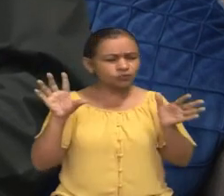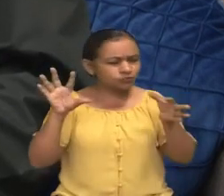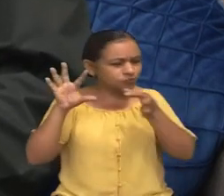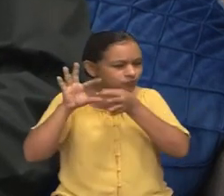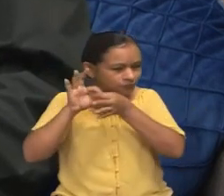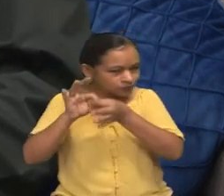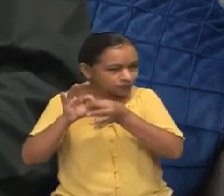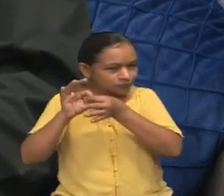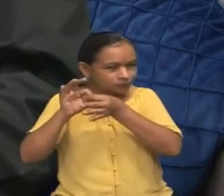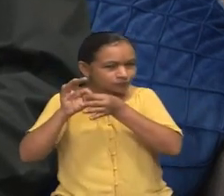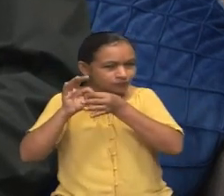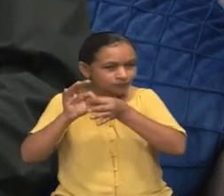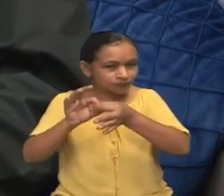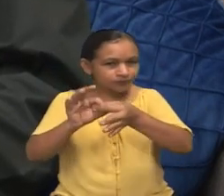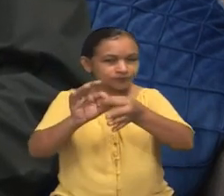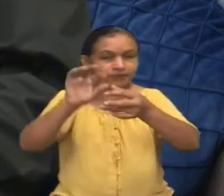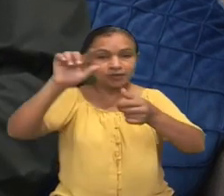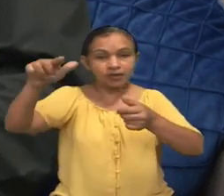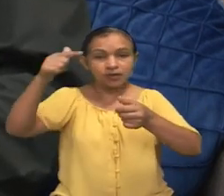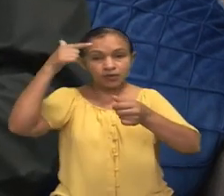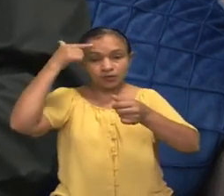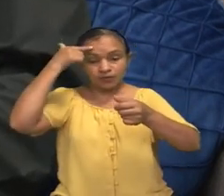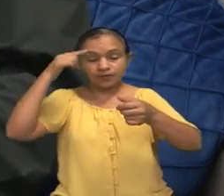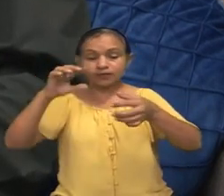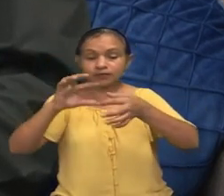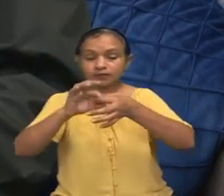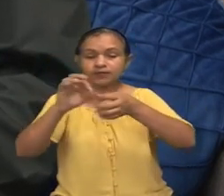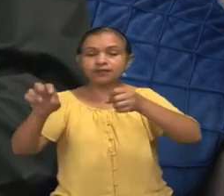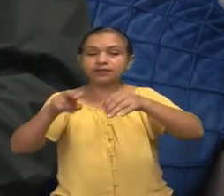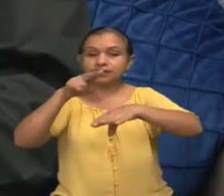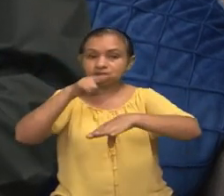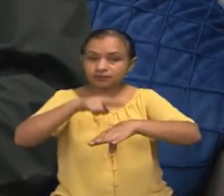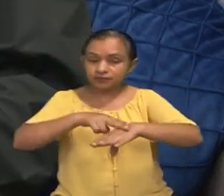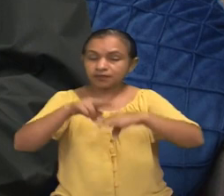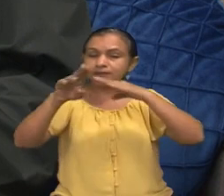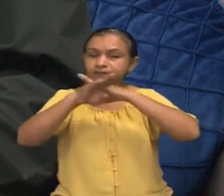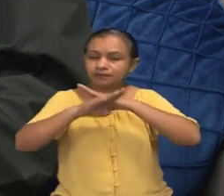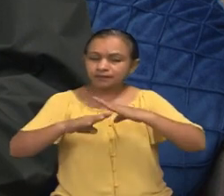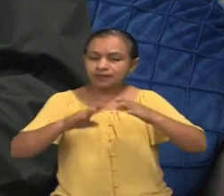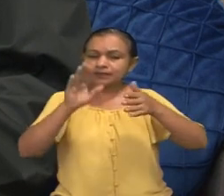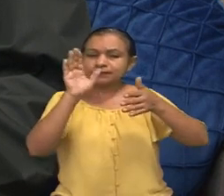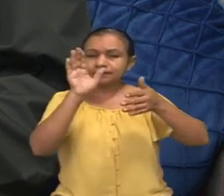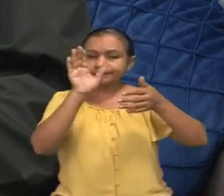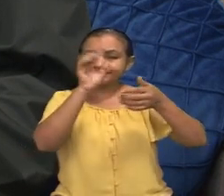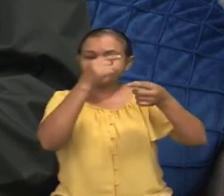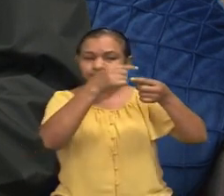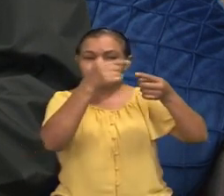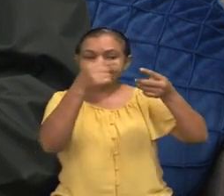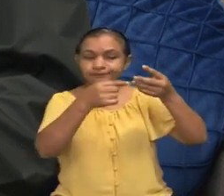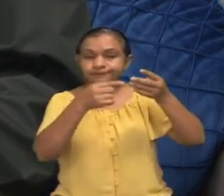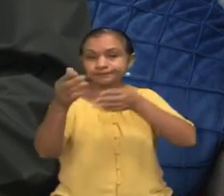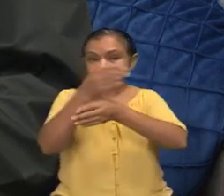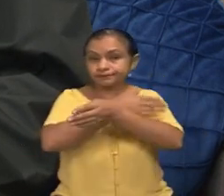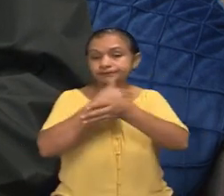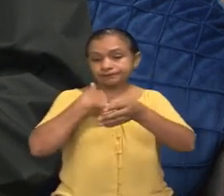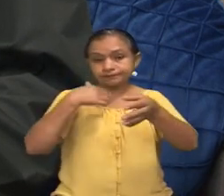manos. En el gobierno de reconciliación y unidad nacional, cada uno de esos elementos teóricos que te he mencionado,